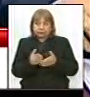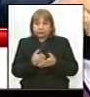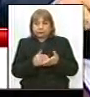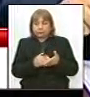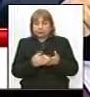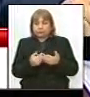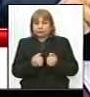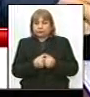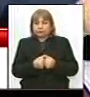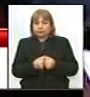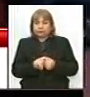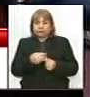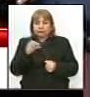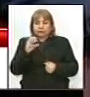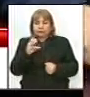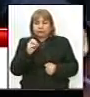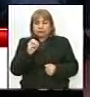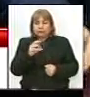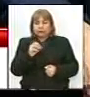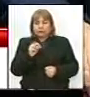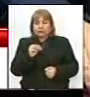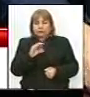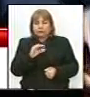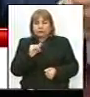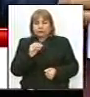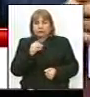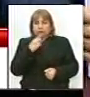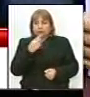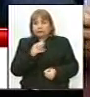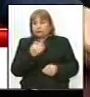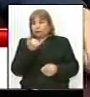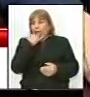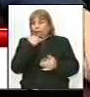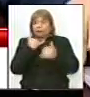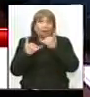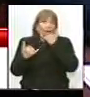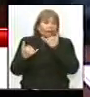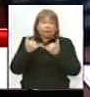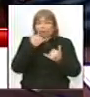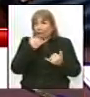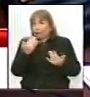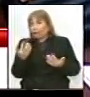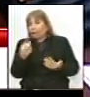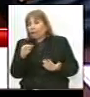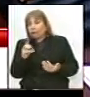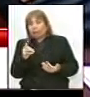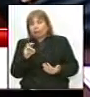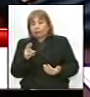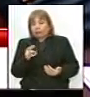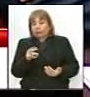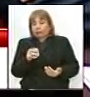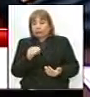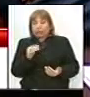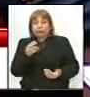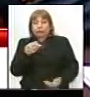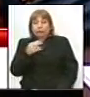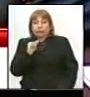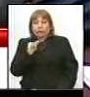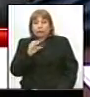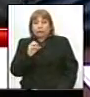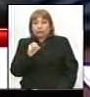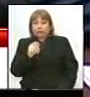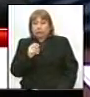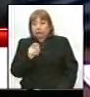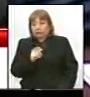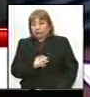señor fiscal de la nación pedro gonzalo chávarri y las coordinaciones irregulares entre el señor pedro chávarry vallejos y el señor hinostroza pariachi